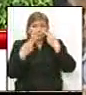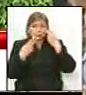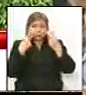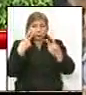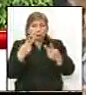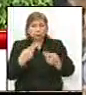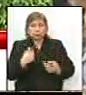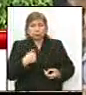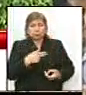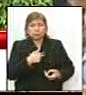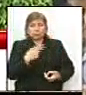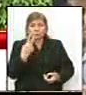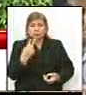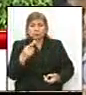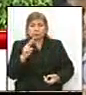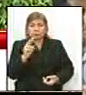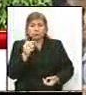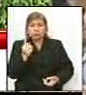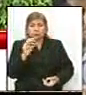nuestro BRAE querido.